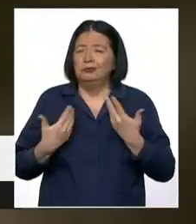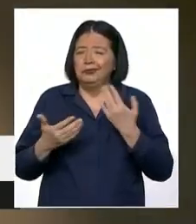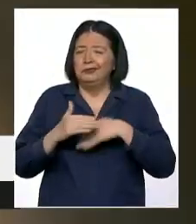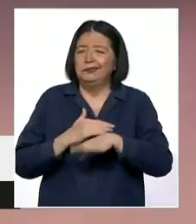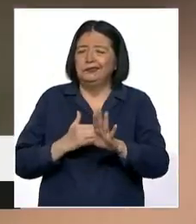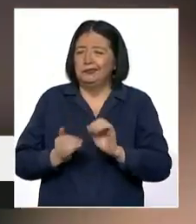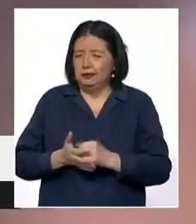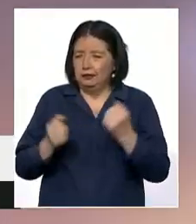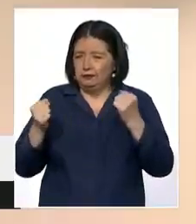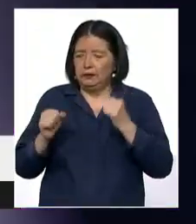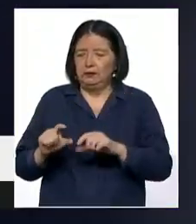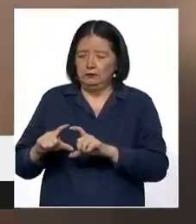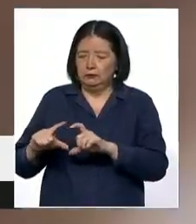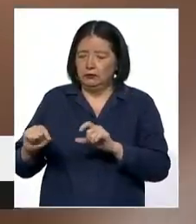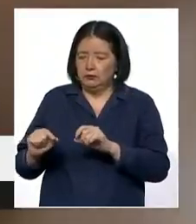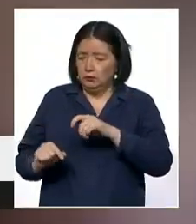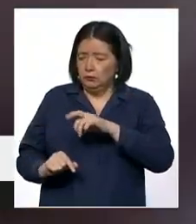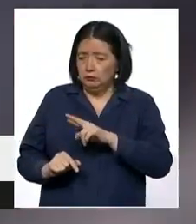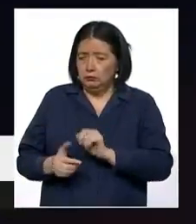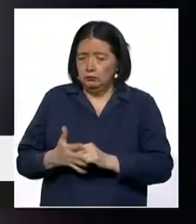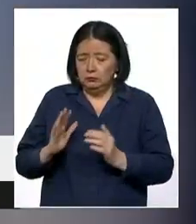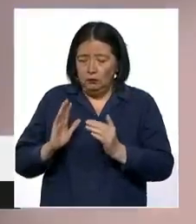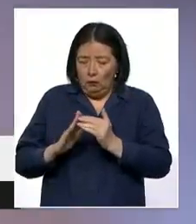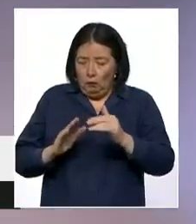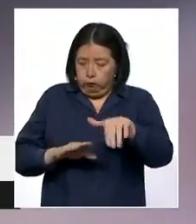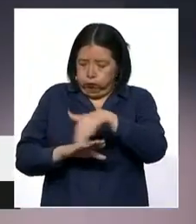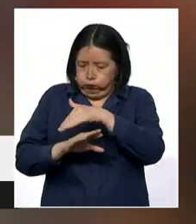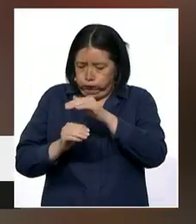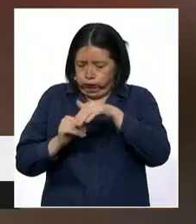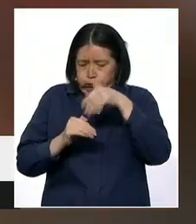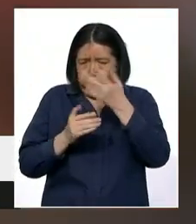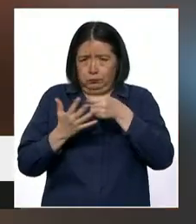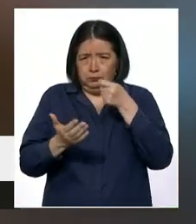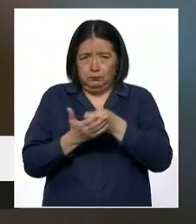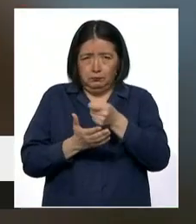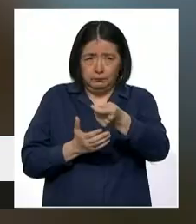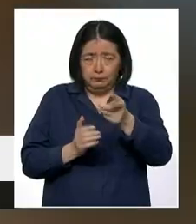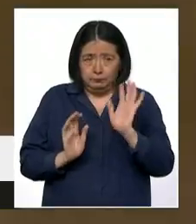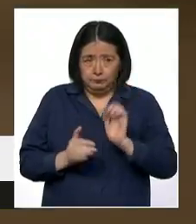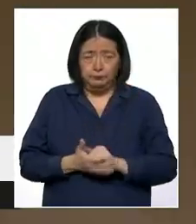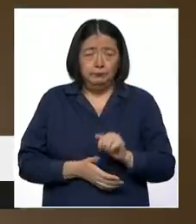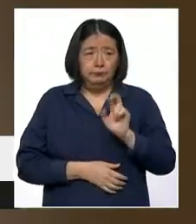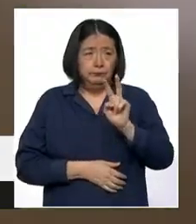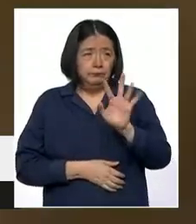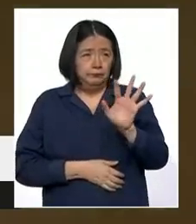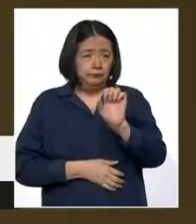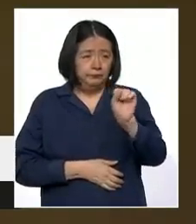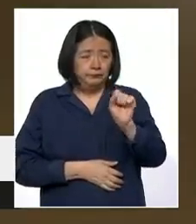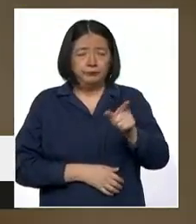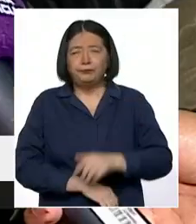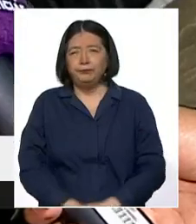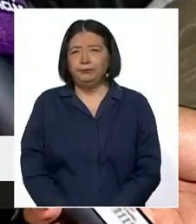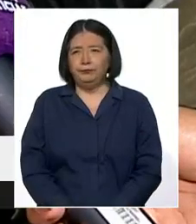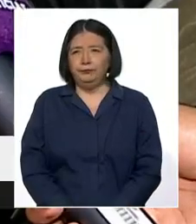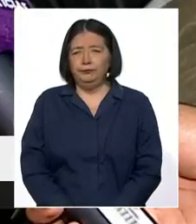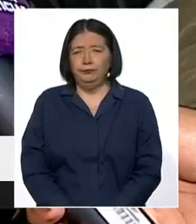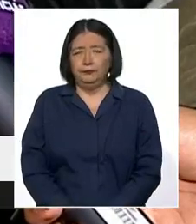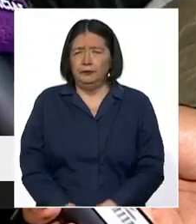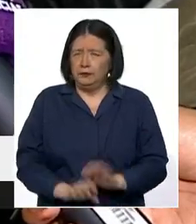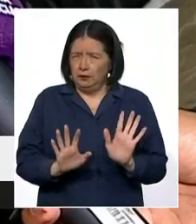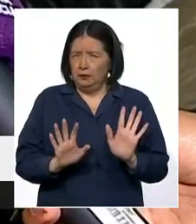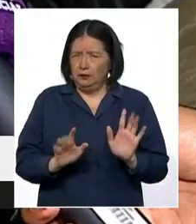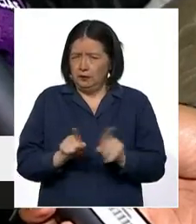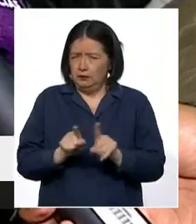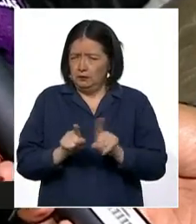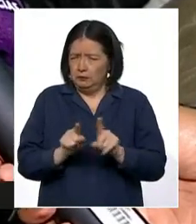exclusivo QR y cuya dirección se conoce tras el pago de al menos 25 soles. Inclusive